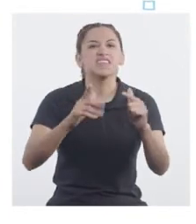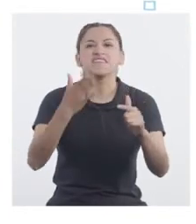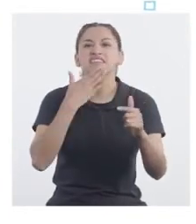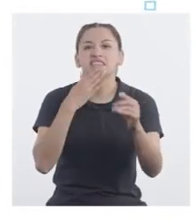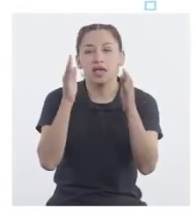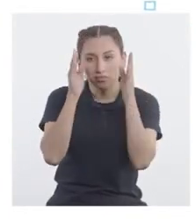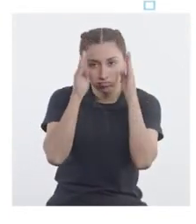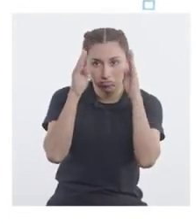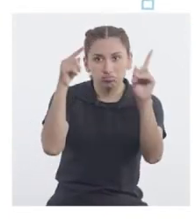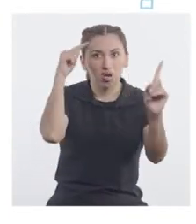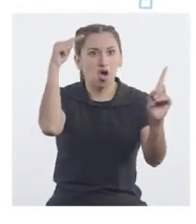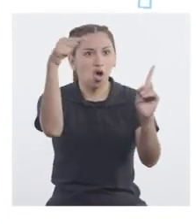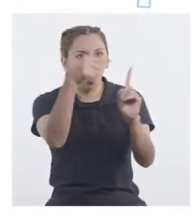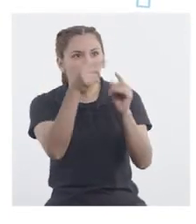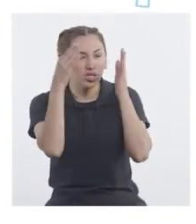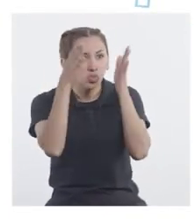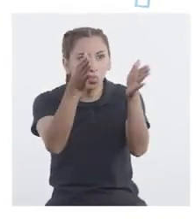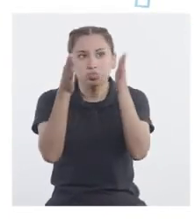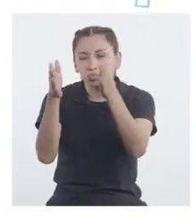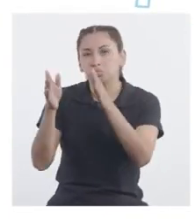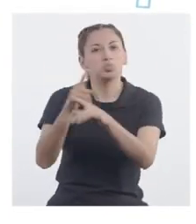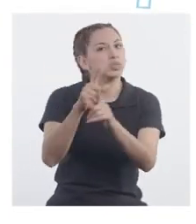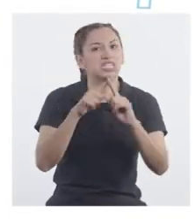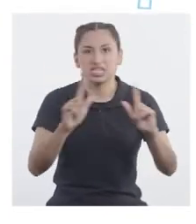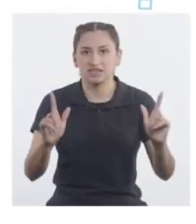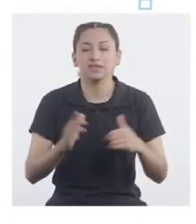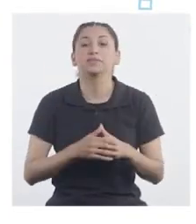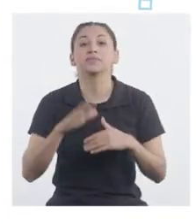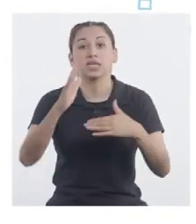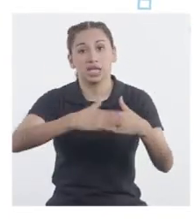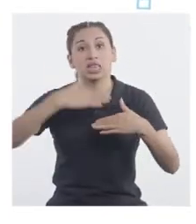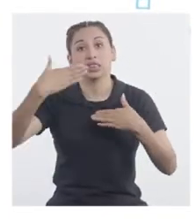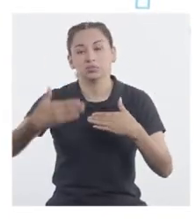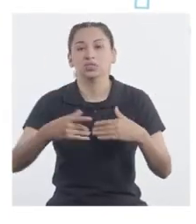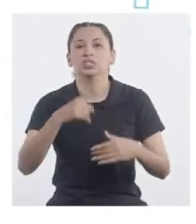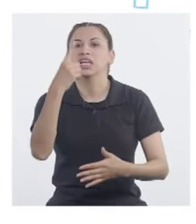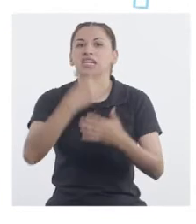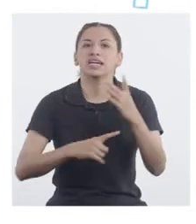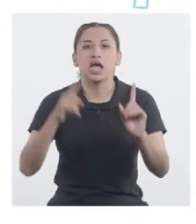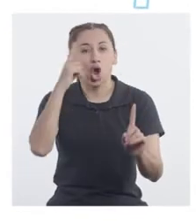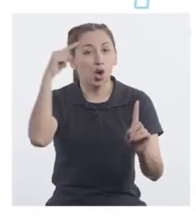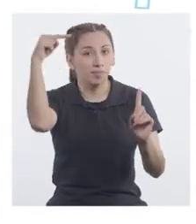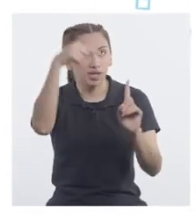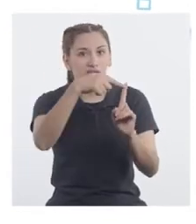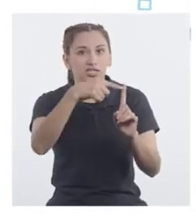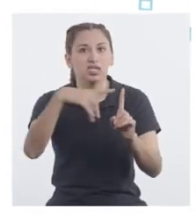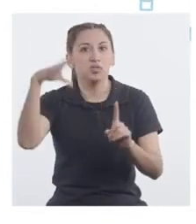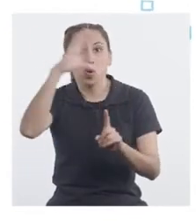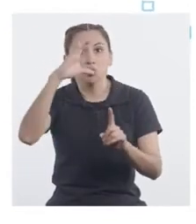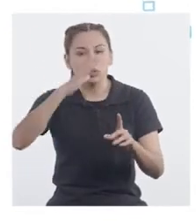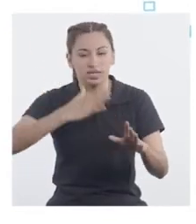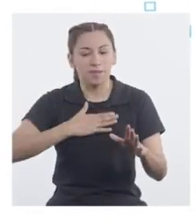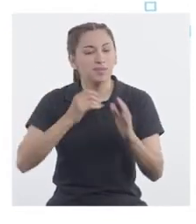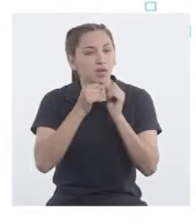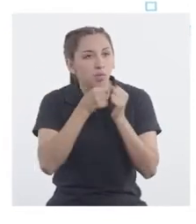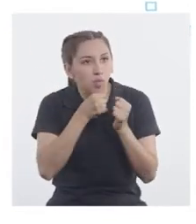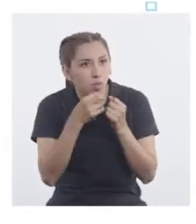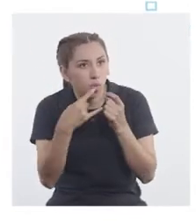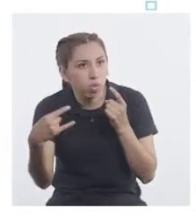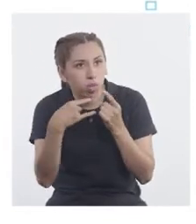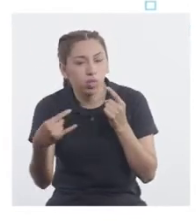la libertad de decidir cuál será su público objetivo. Luego, ¿qué propósito busca conseguir mi